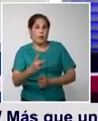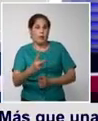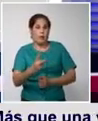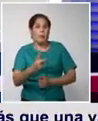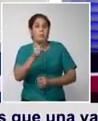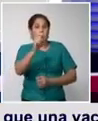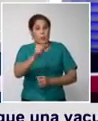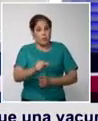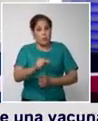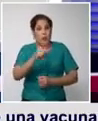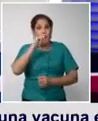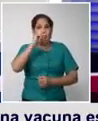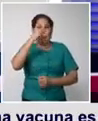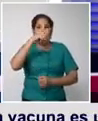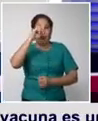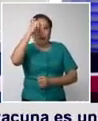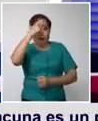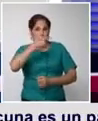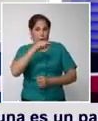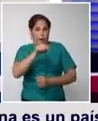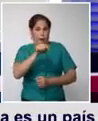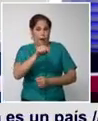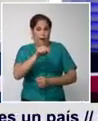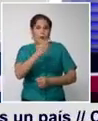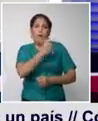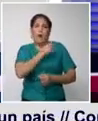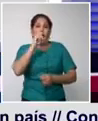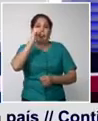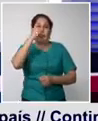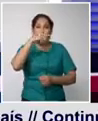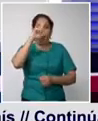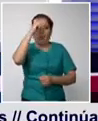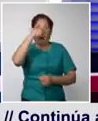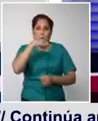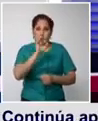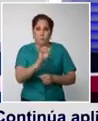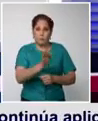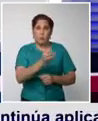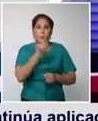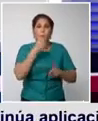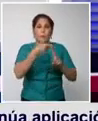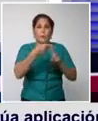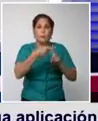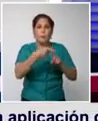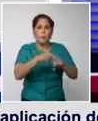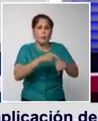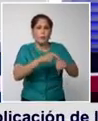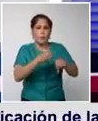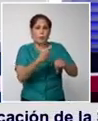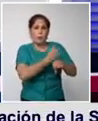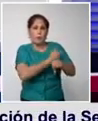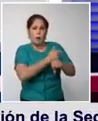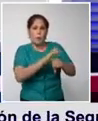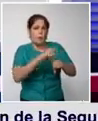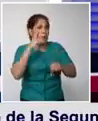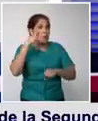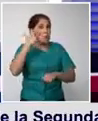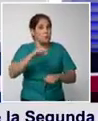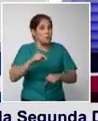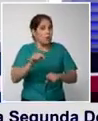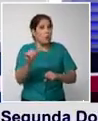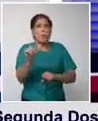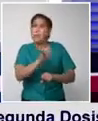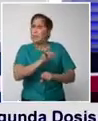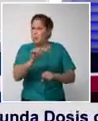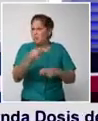con Abdala, en este caso con el candidato vacunal Abdala, es positivo al momento de la vacunación y no lo sabe, igual,